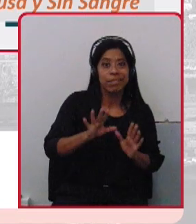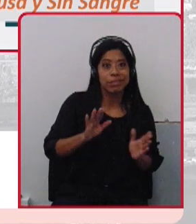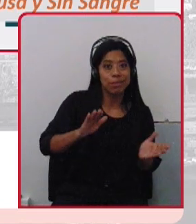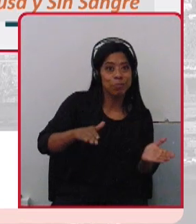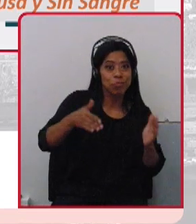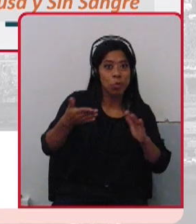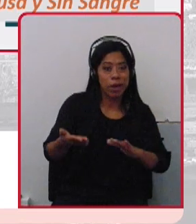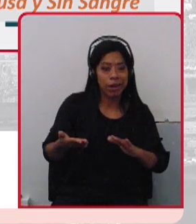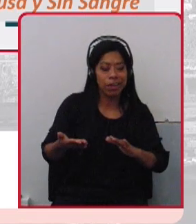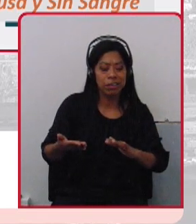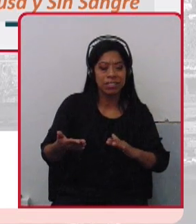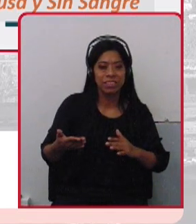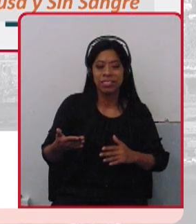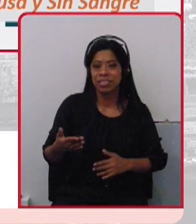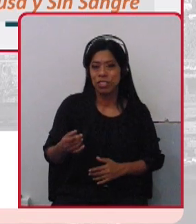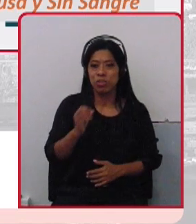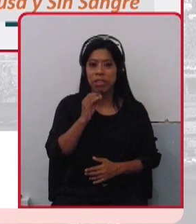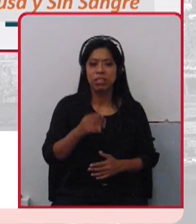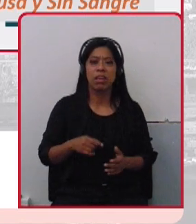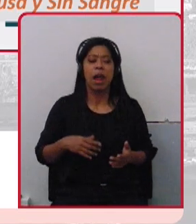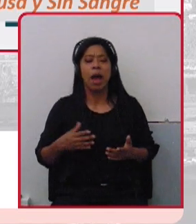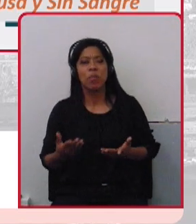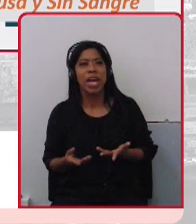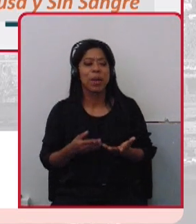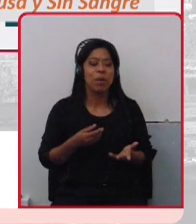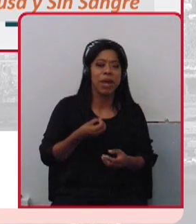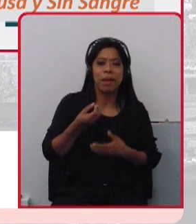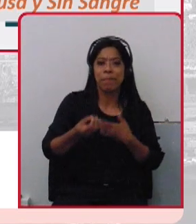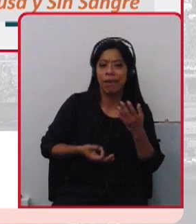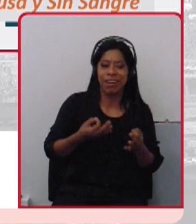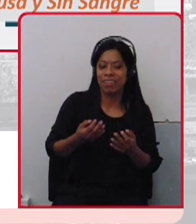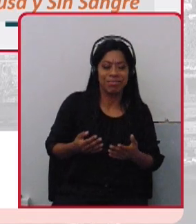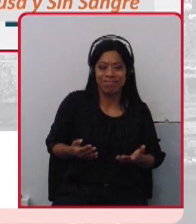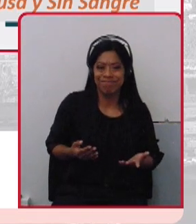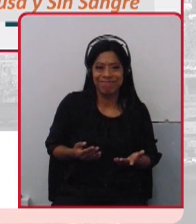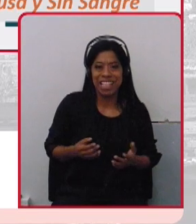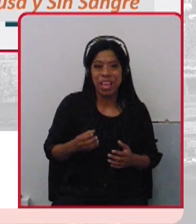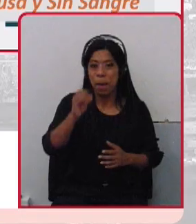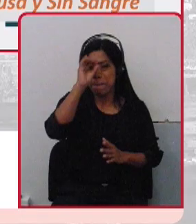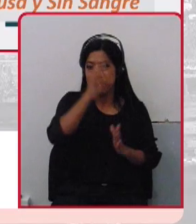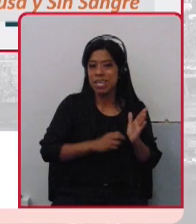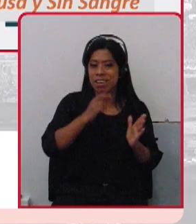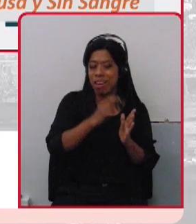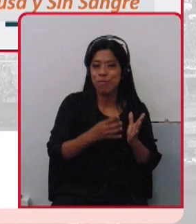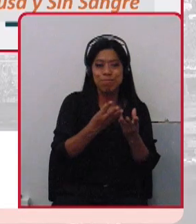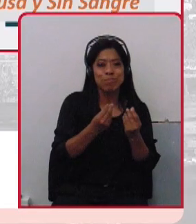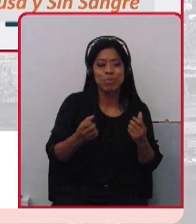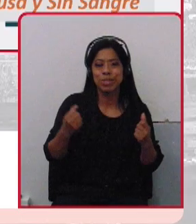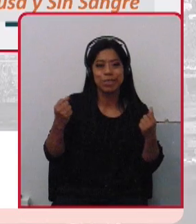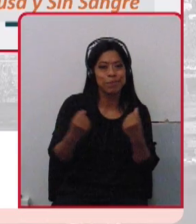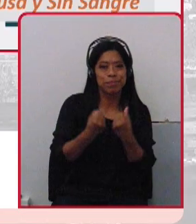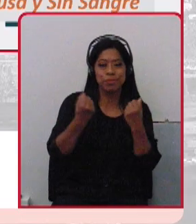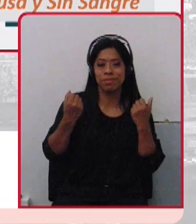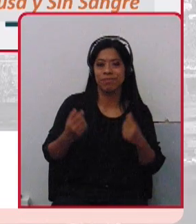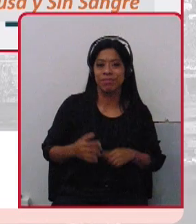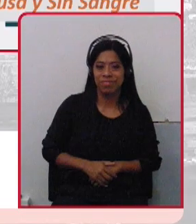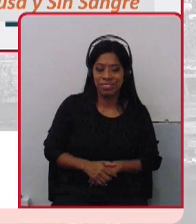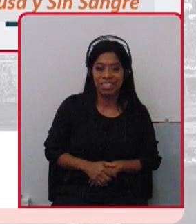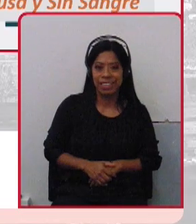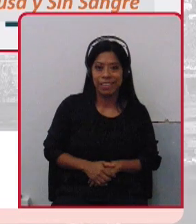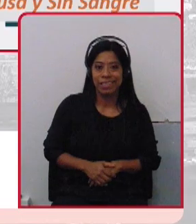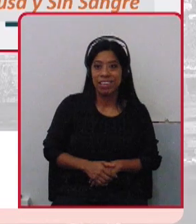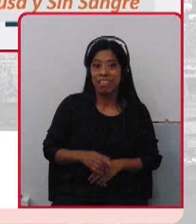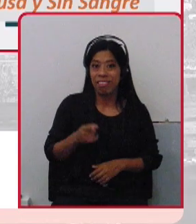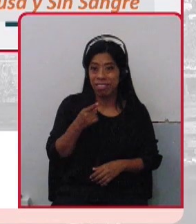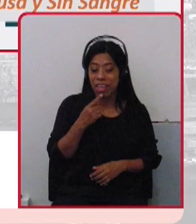lesiona, no hay forma de justificar. En el sector minero suelen ver muchos accidentes y realmente no vale